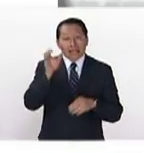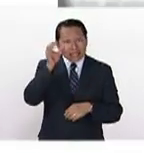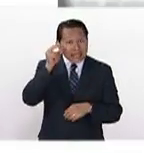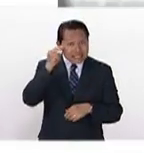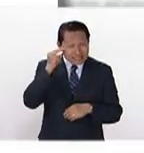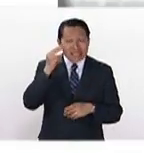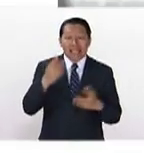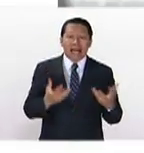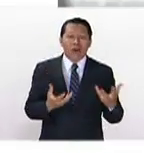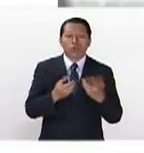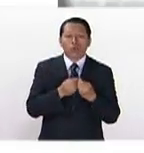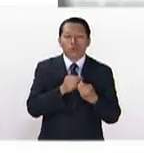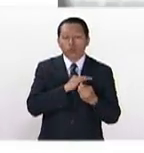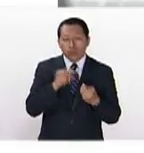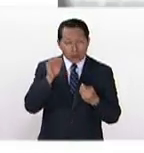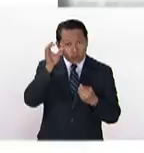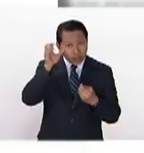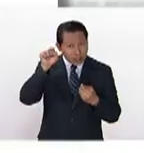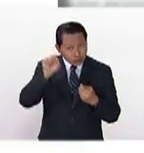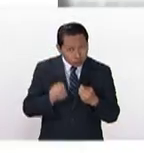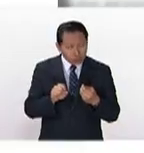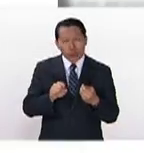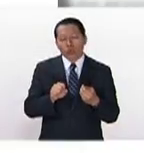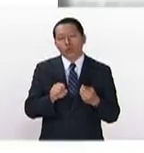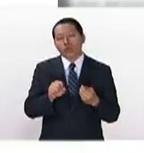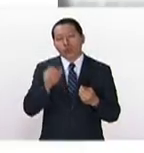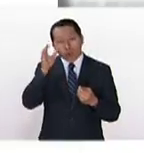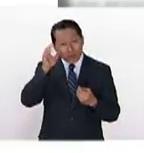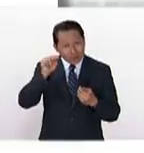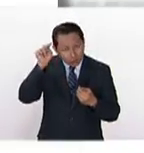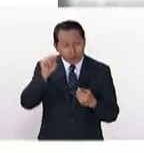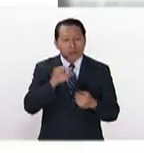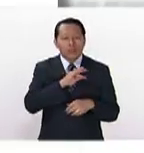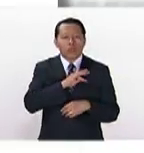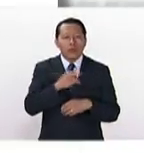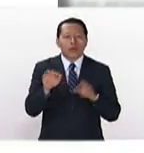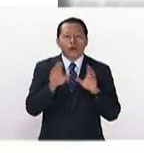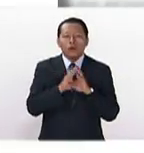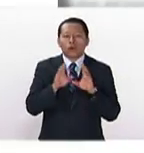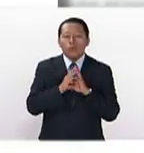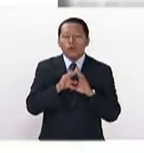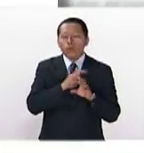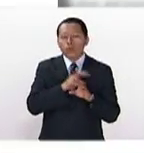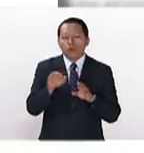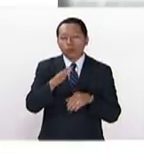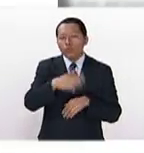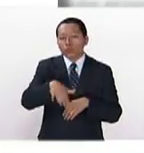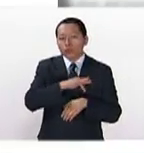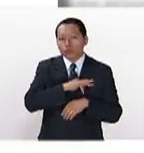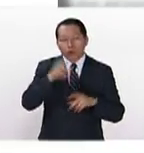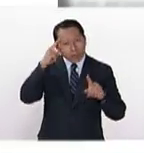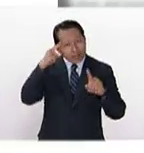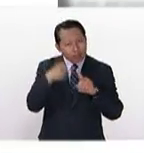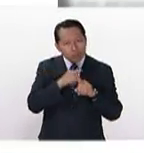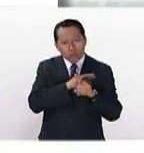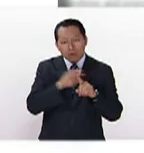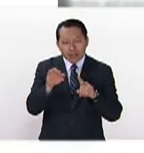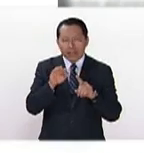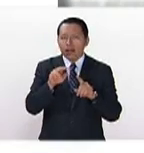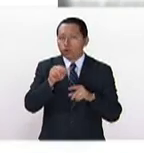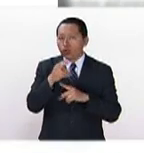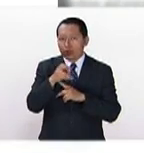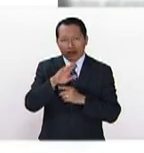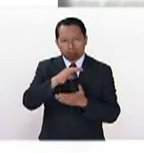China, se sume Corea del Sur, Corea del Norte a este gran búsqueda, este gran objetivo de desnuclearizar